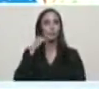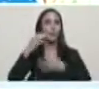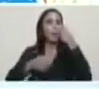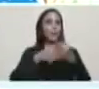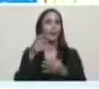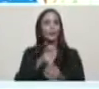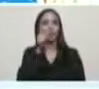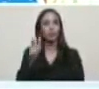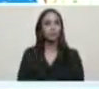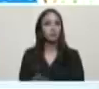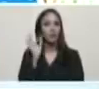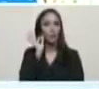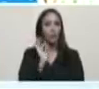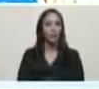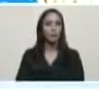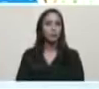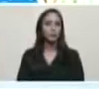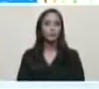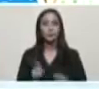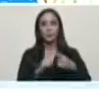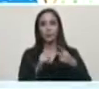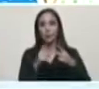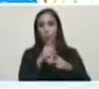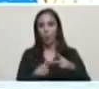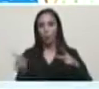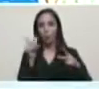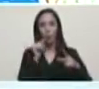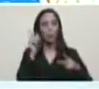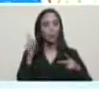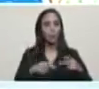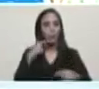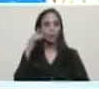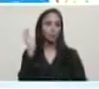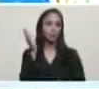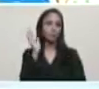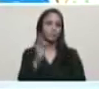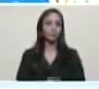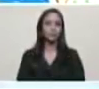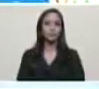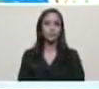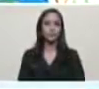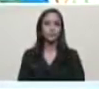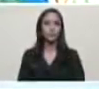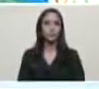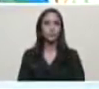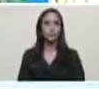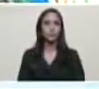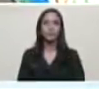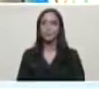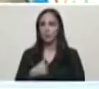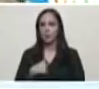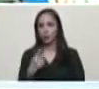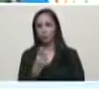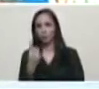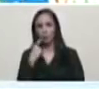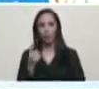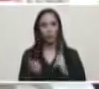Ángela y de Gilberto estaba hablando con Marí Ángela y